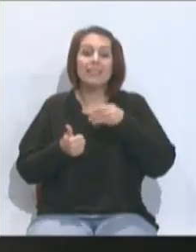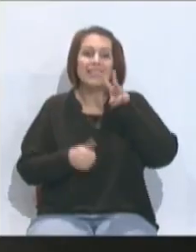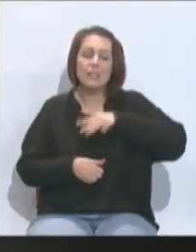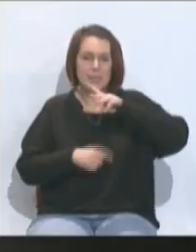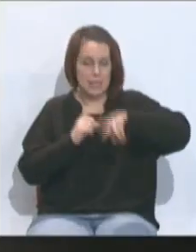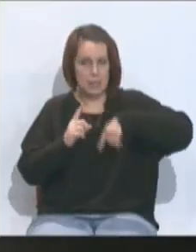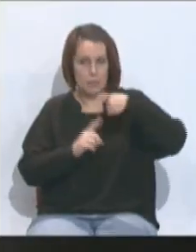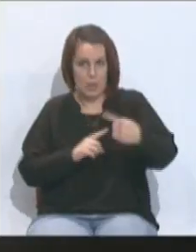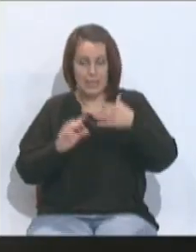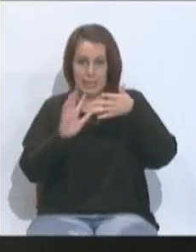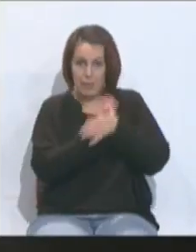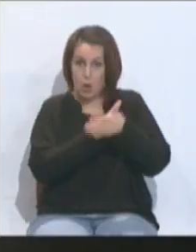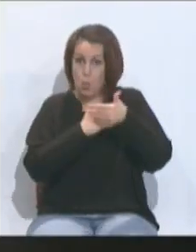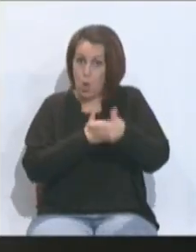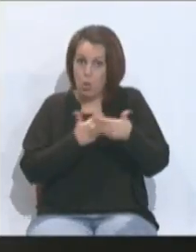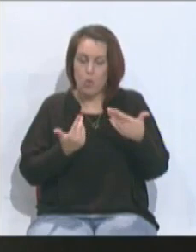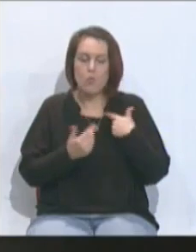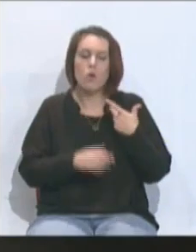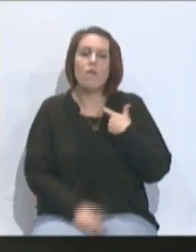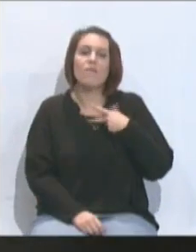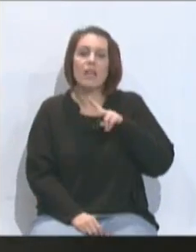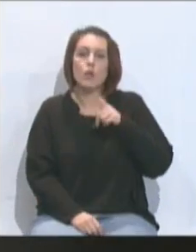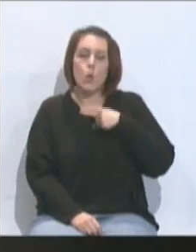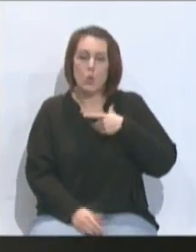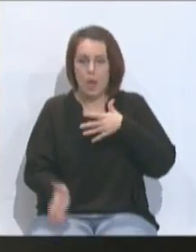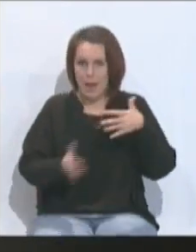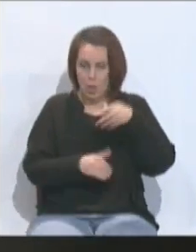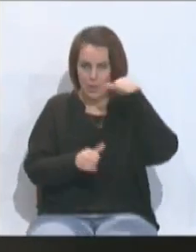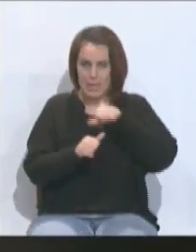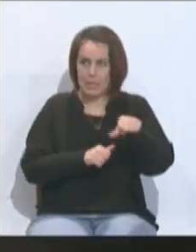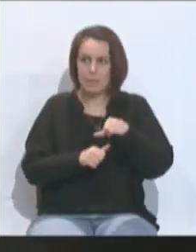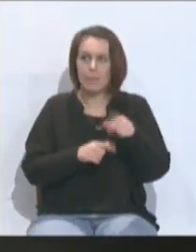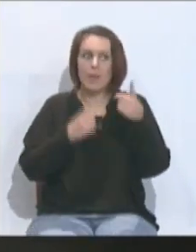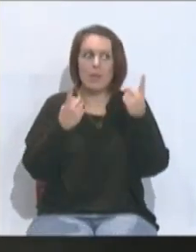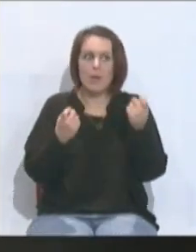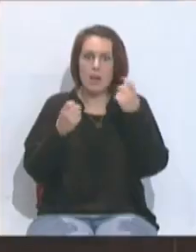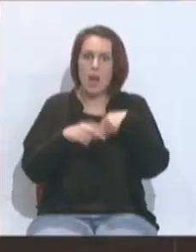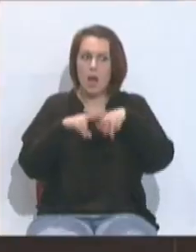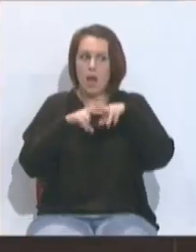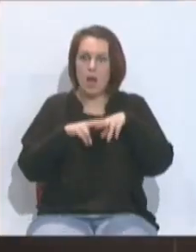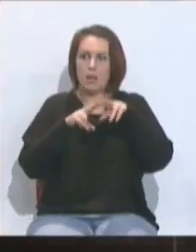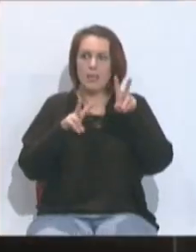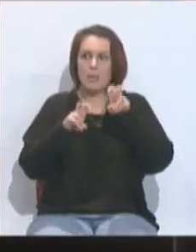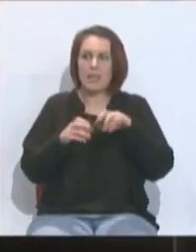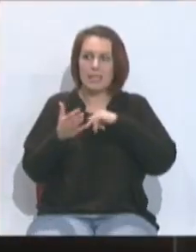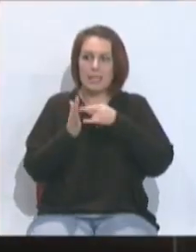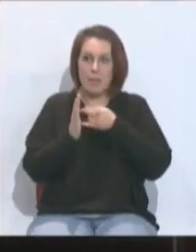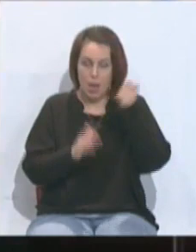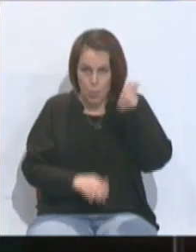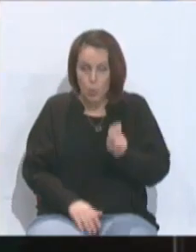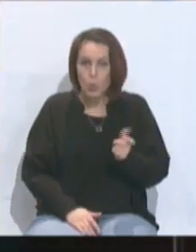3 meses después, es decir, a partir del próximo 21 de marzo. Era necesario revisar todo el tema del sistema de